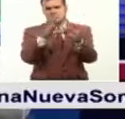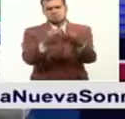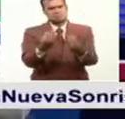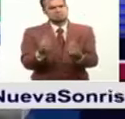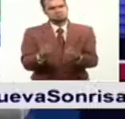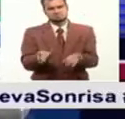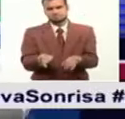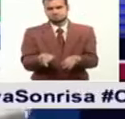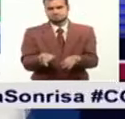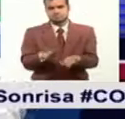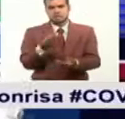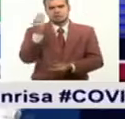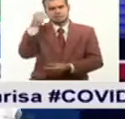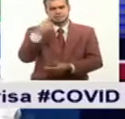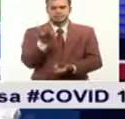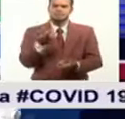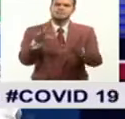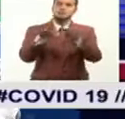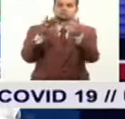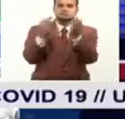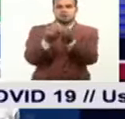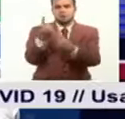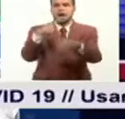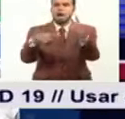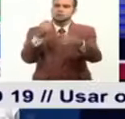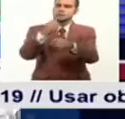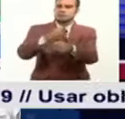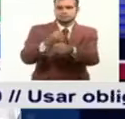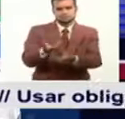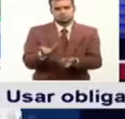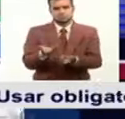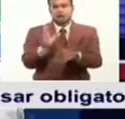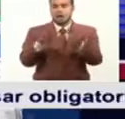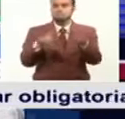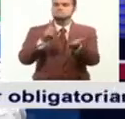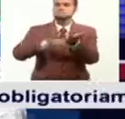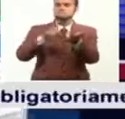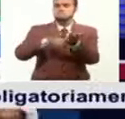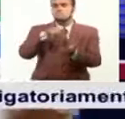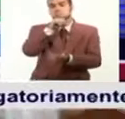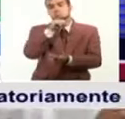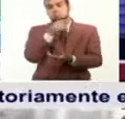los familiares trabajan, a veces no son los padres o no es la madre,